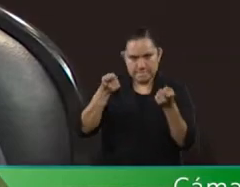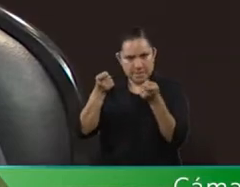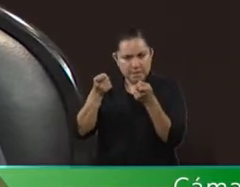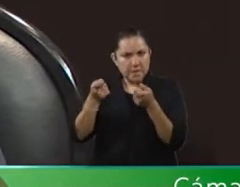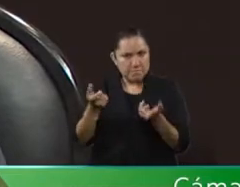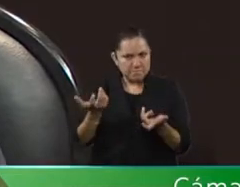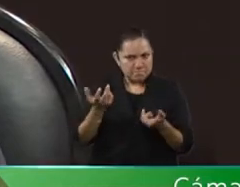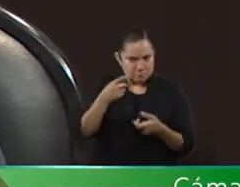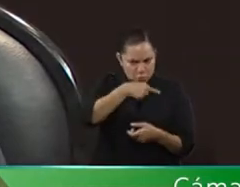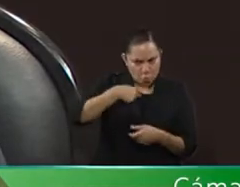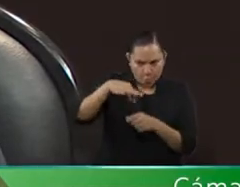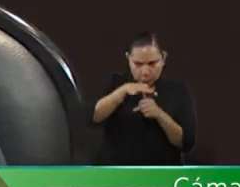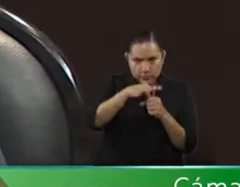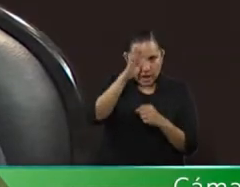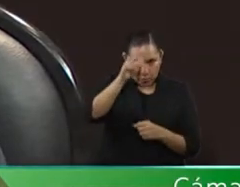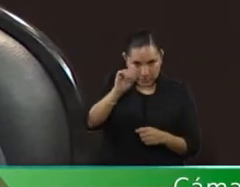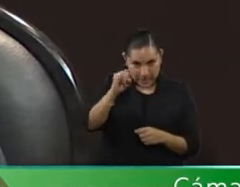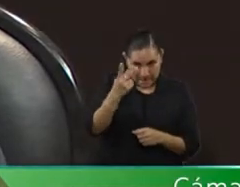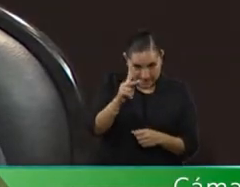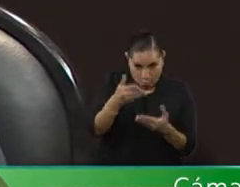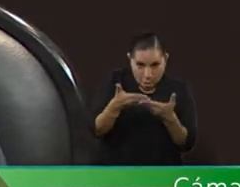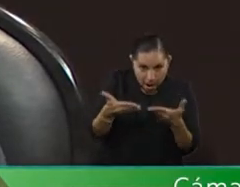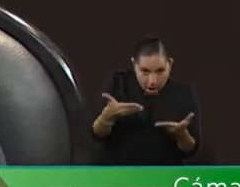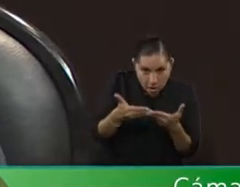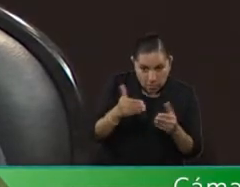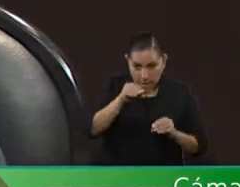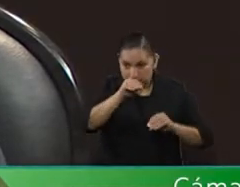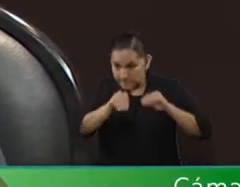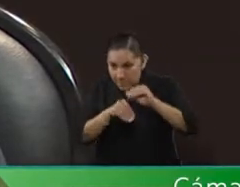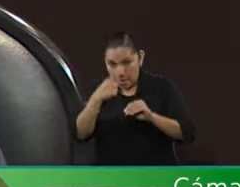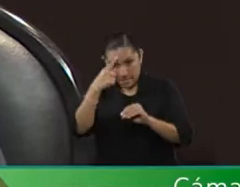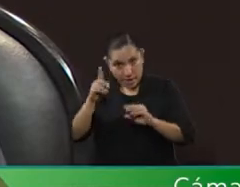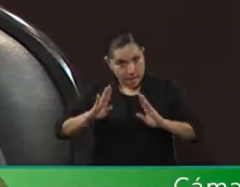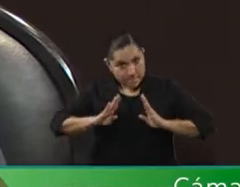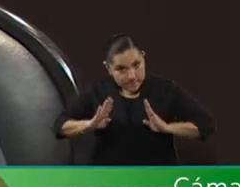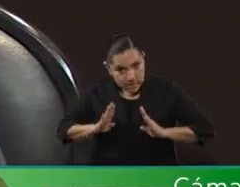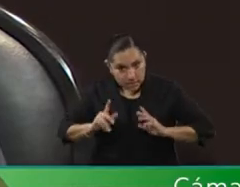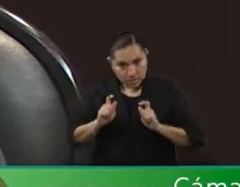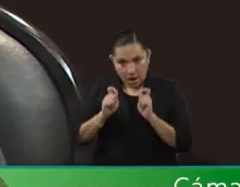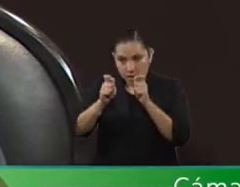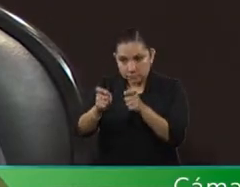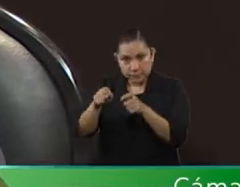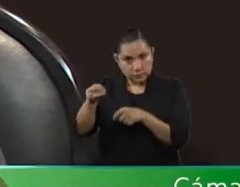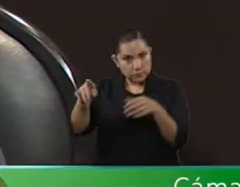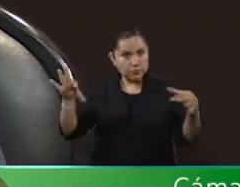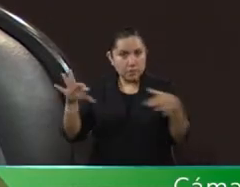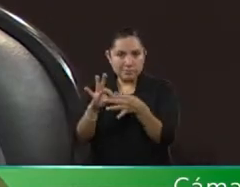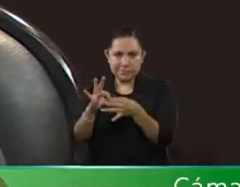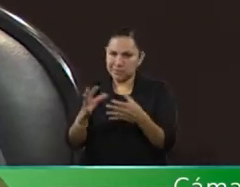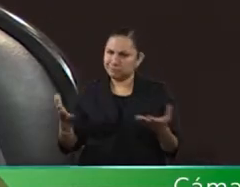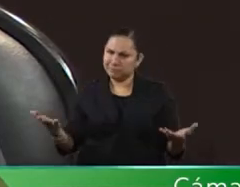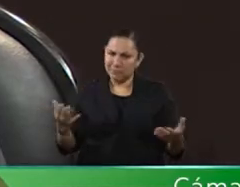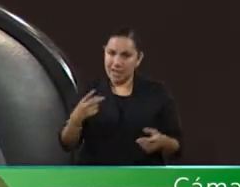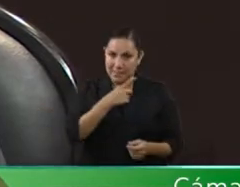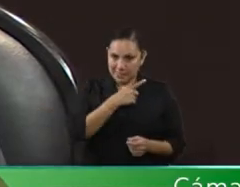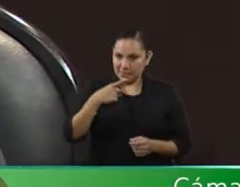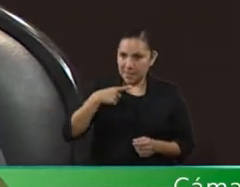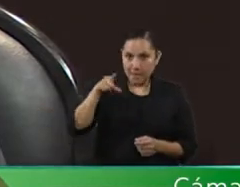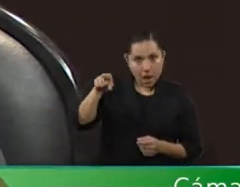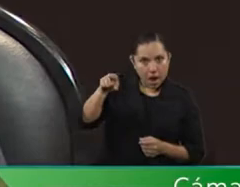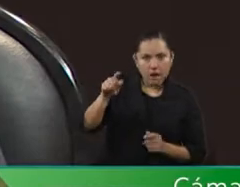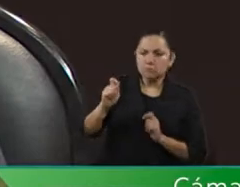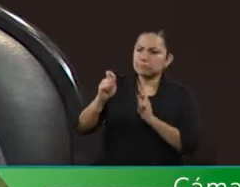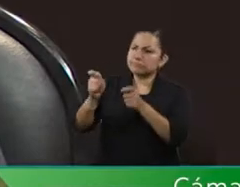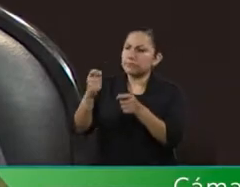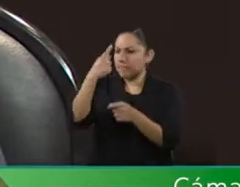formalización militar y mucho menos aceptar mantengan responsabilidades como el cuidado de la seguridad pública, la